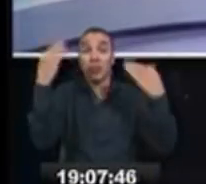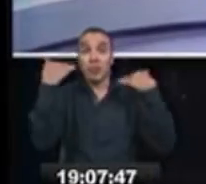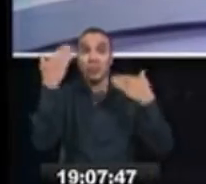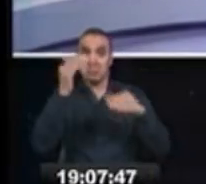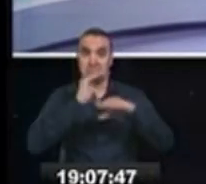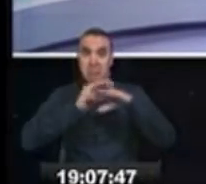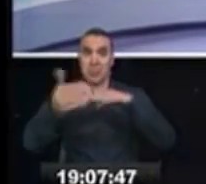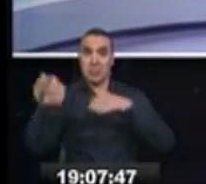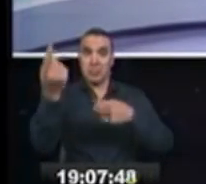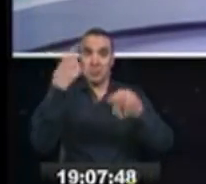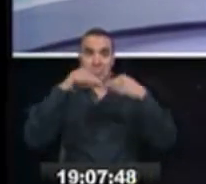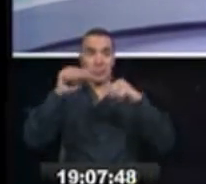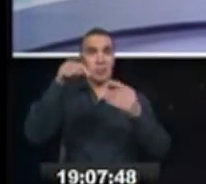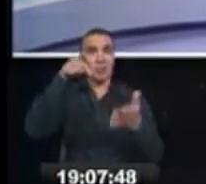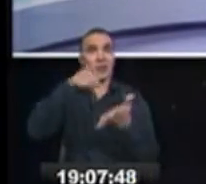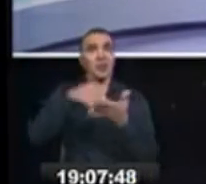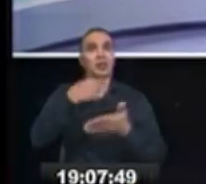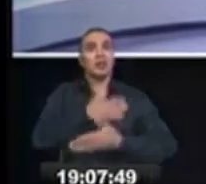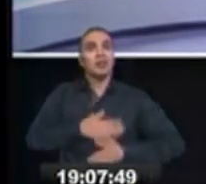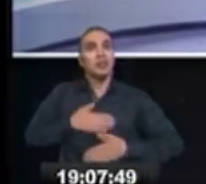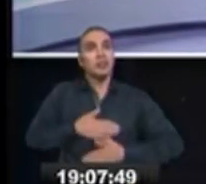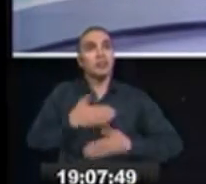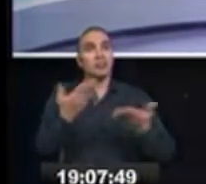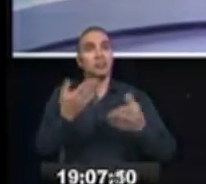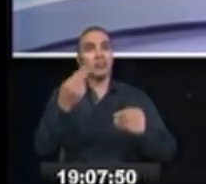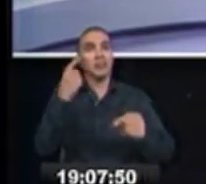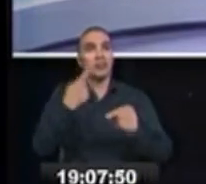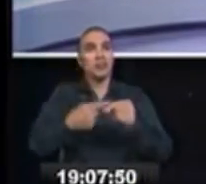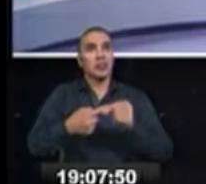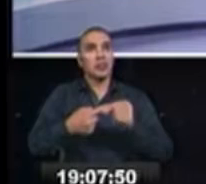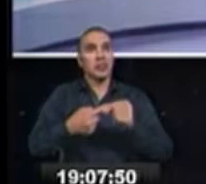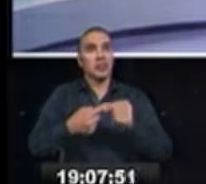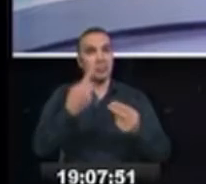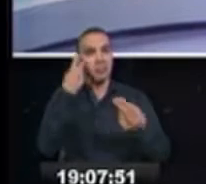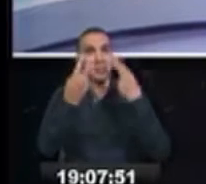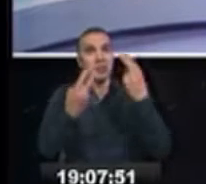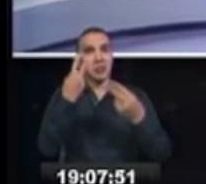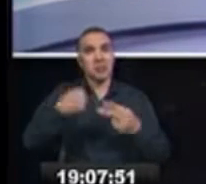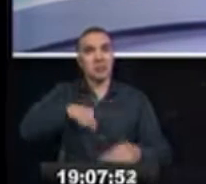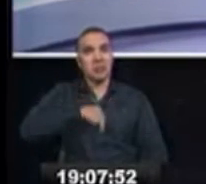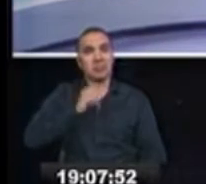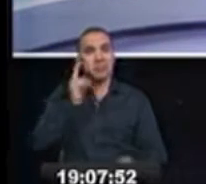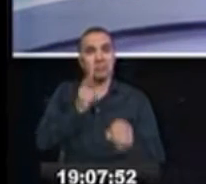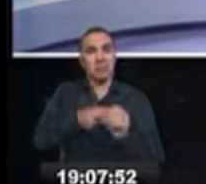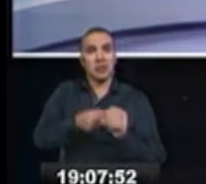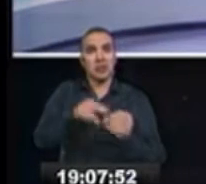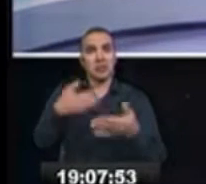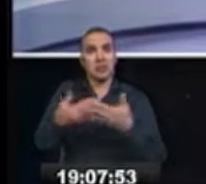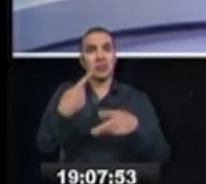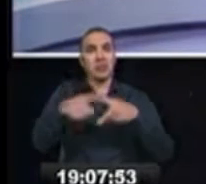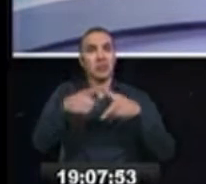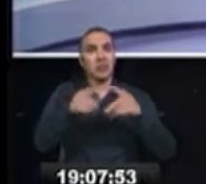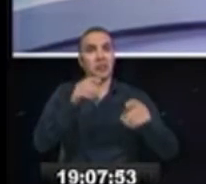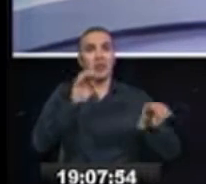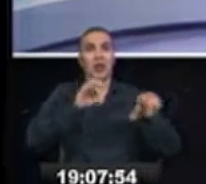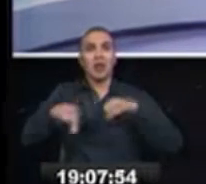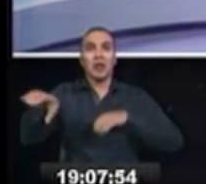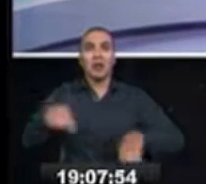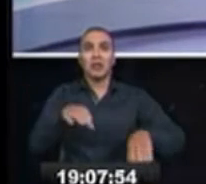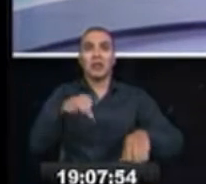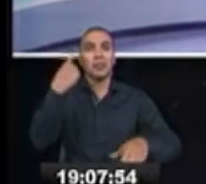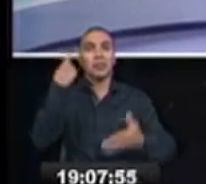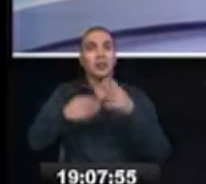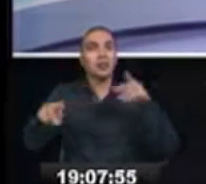Guayaquil, si se toman unos minutos de su tiempo, también viajan acá a la capital y nos acompañan a ser partícipes de todos estos eventos que tenemos para